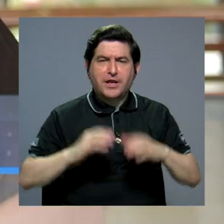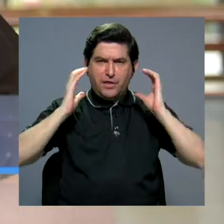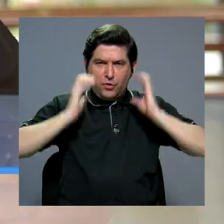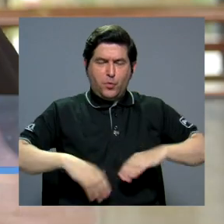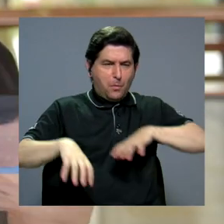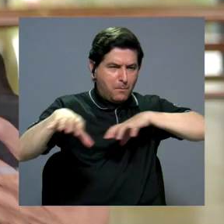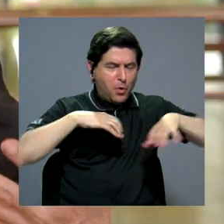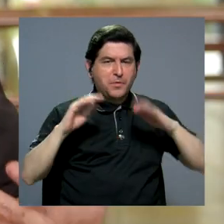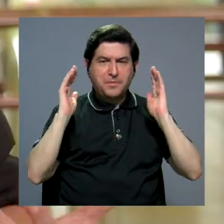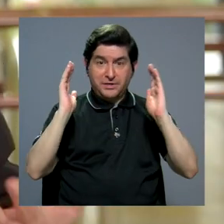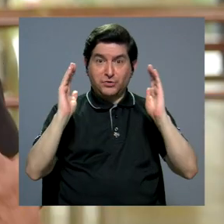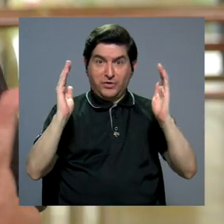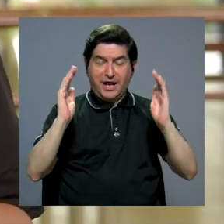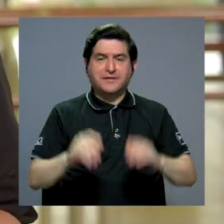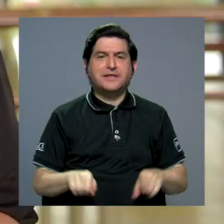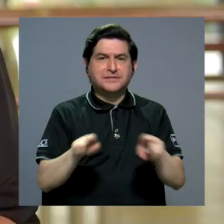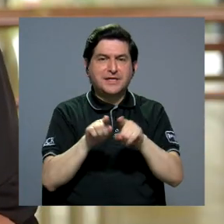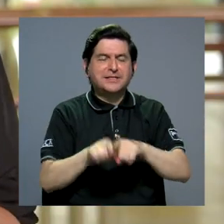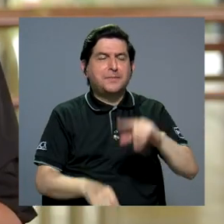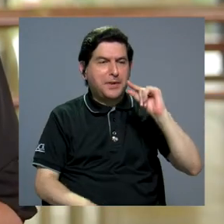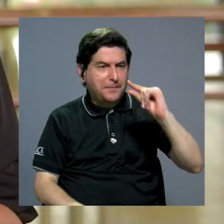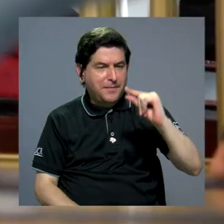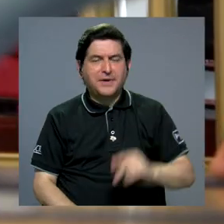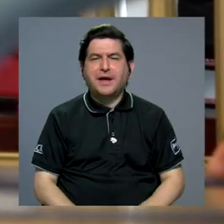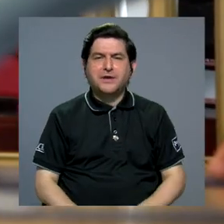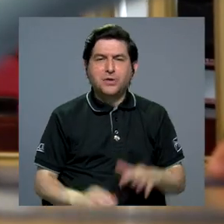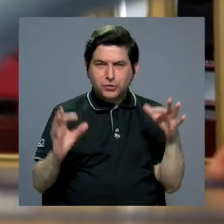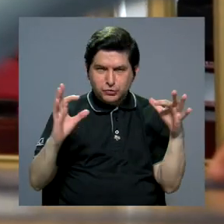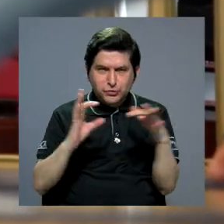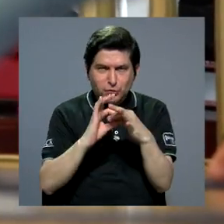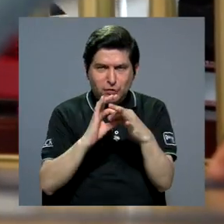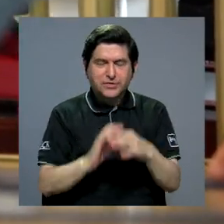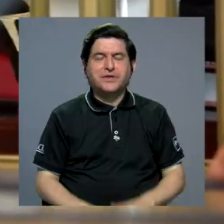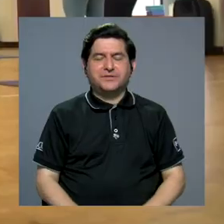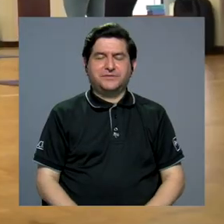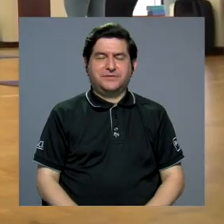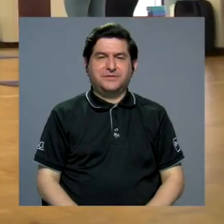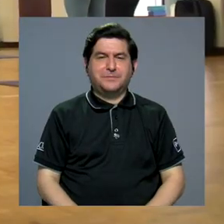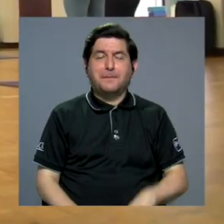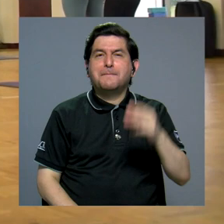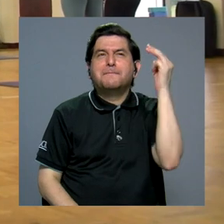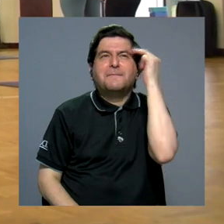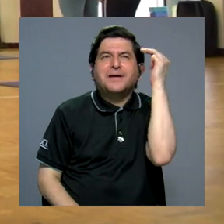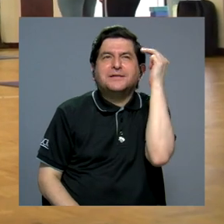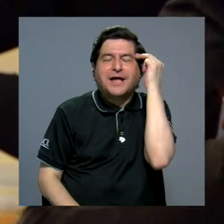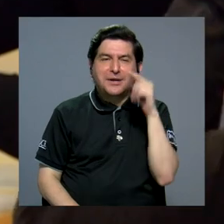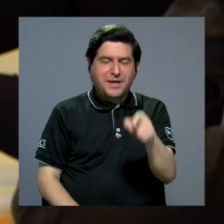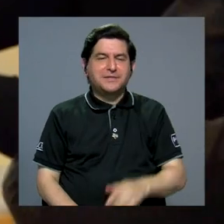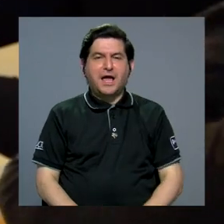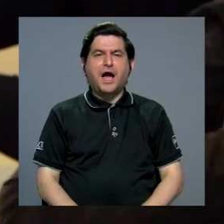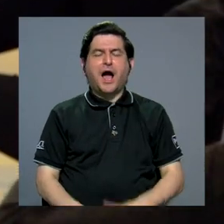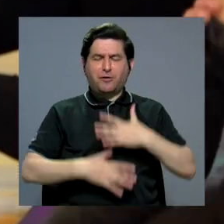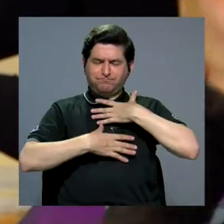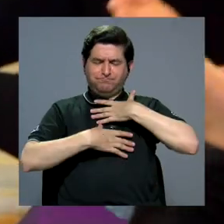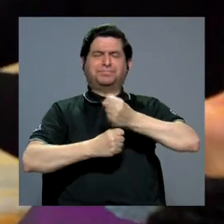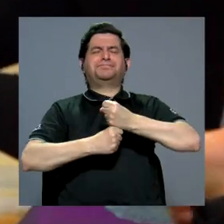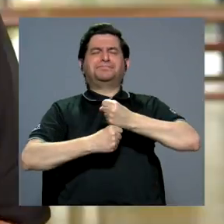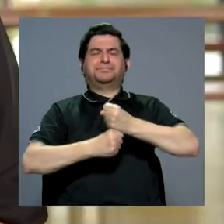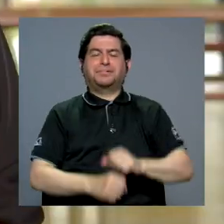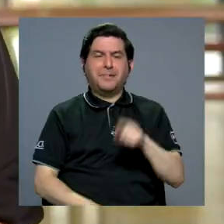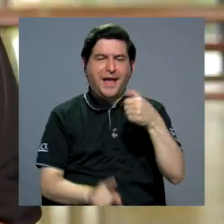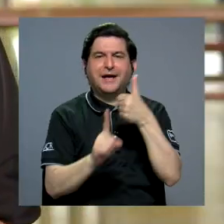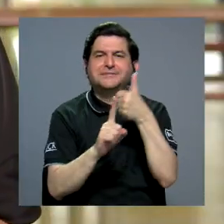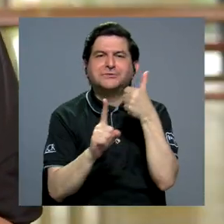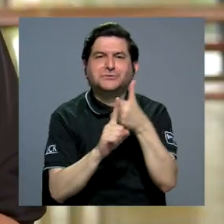en los movimientos grandes del cuerpo y los movimientos pequeños también de coordinación visomotora. Mentalmente les ha dado muchísima confianza en